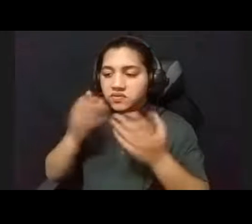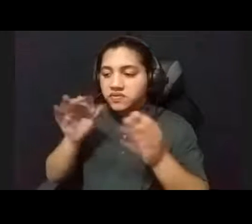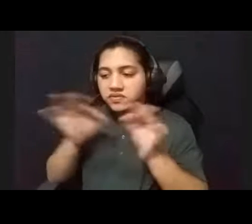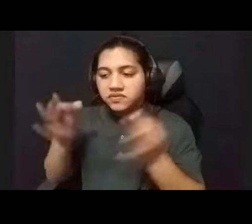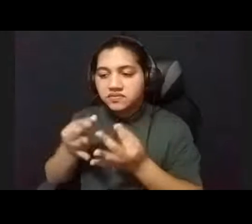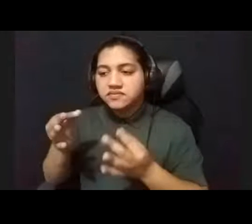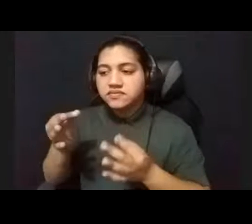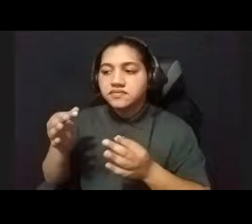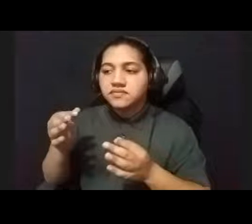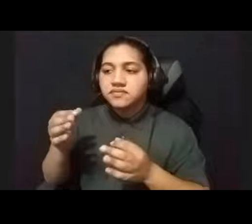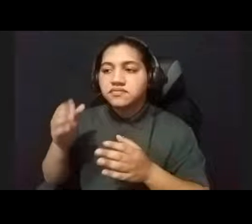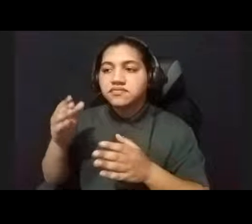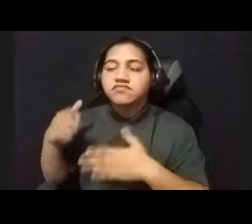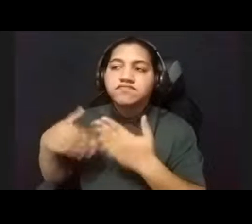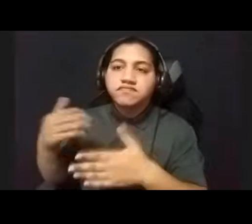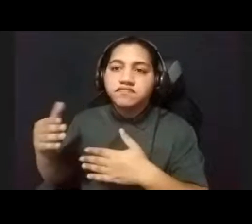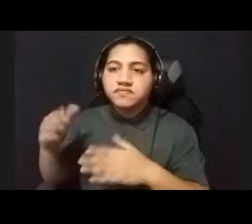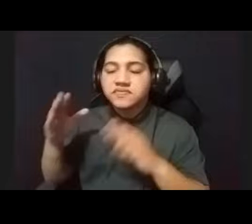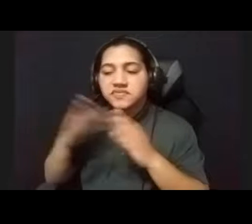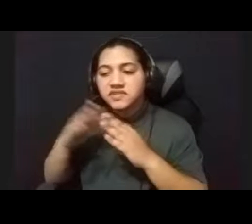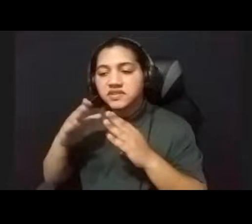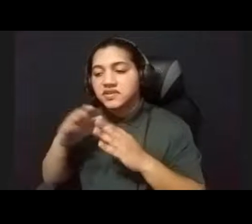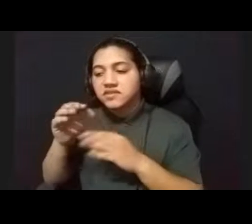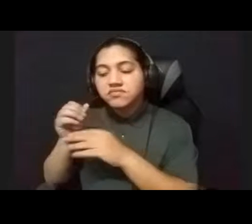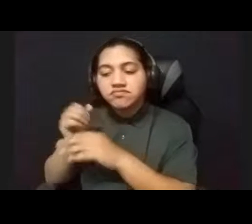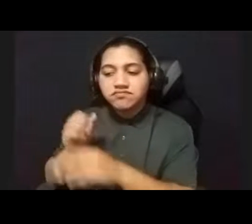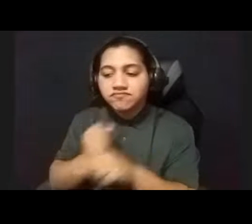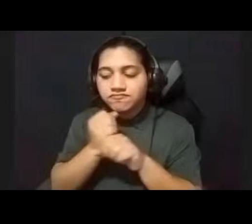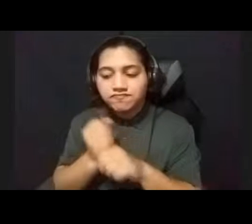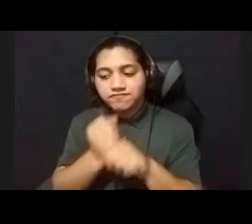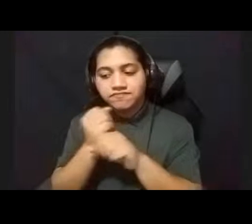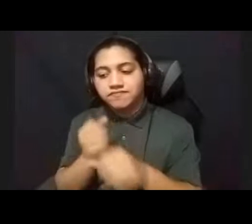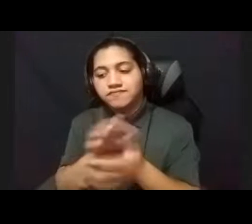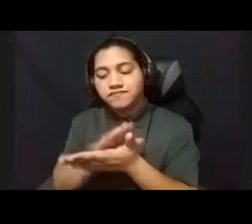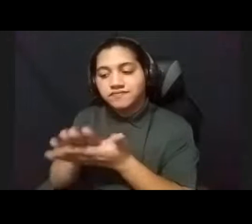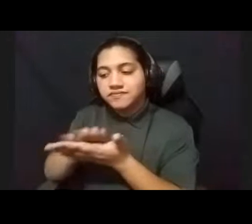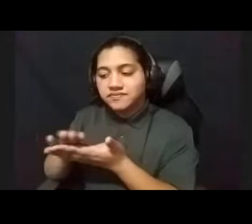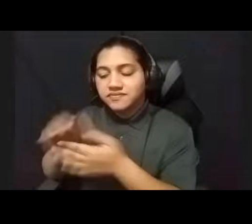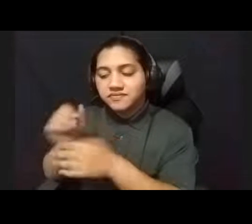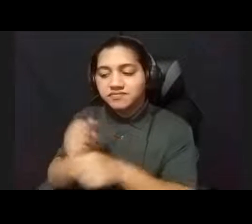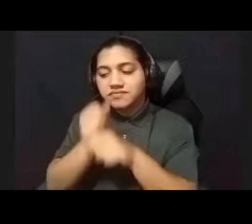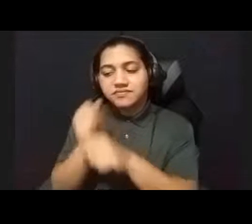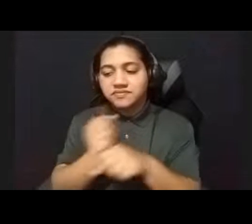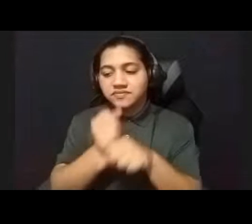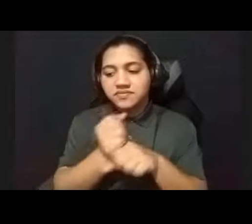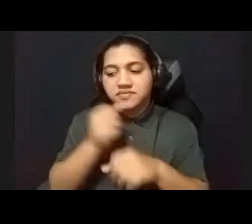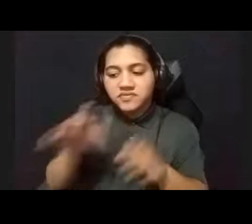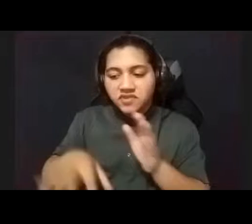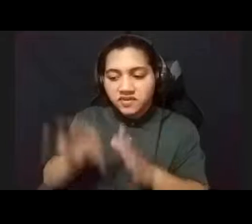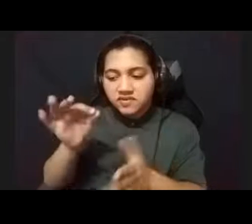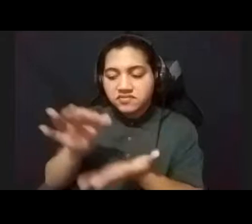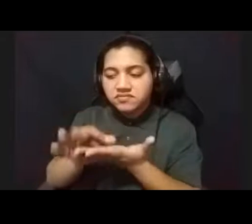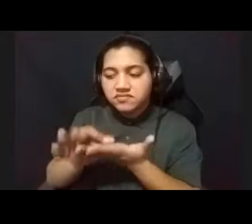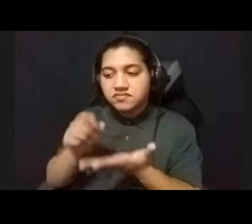de un tiempo tiene una casa que mantiene limpia y de pronto un día, mientras barre, se encuentra una moneda que puede gastar